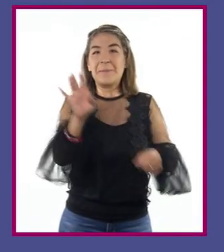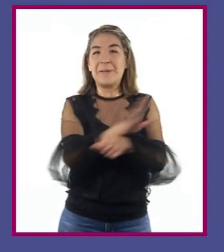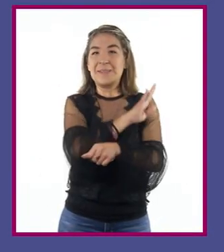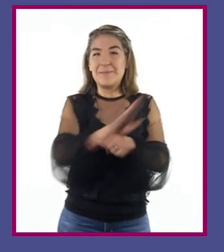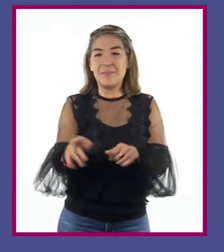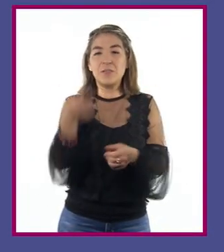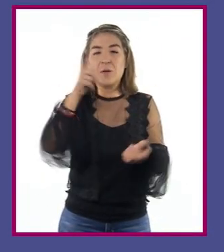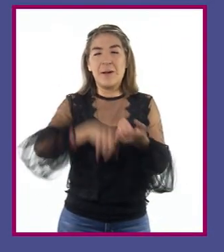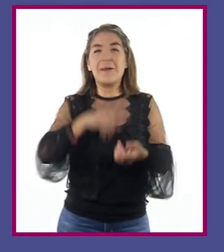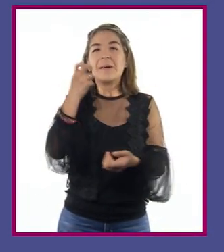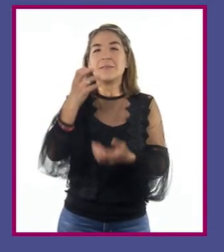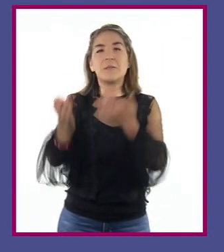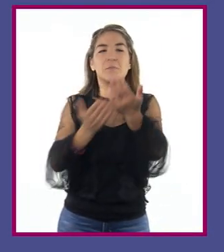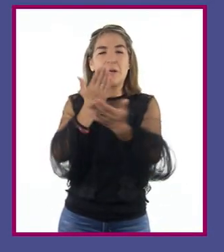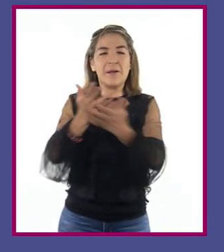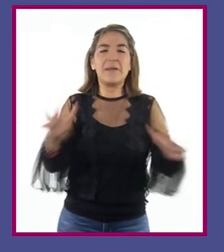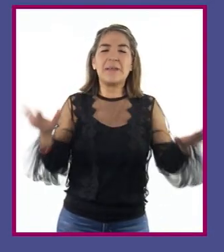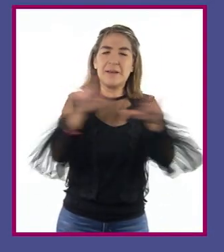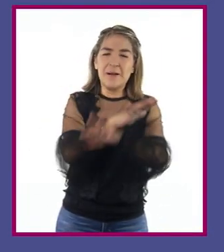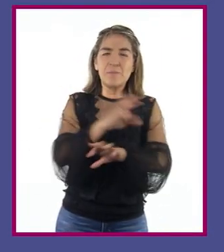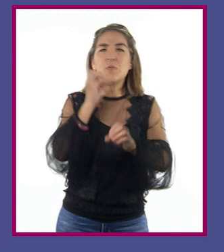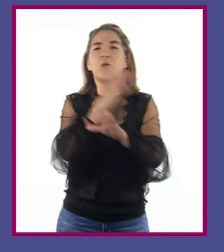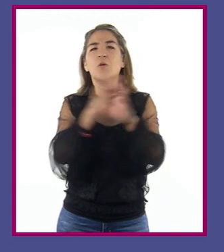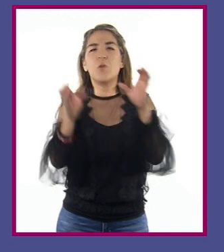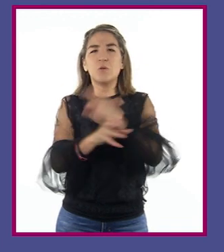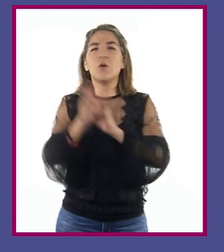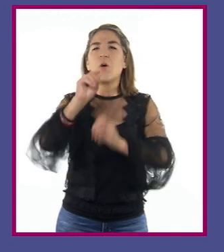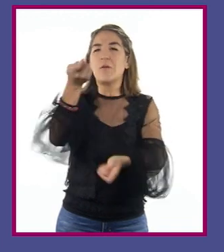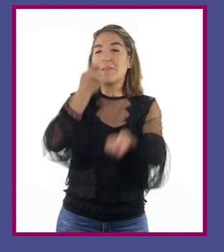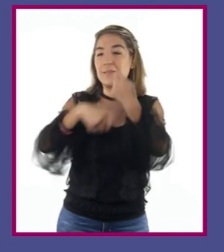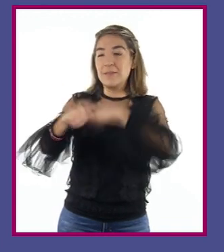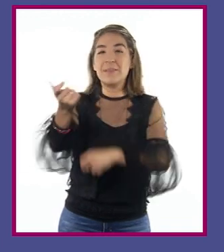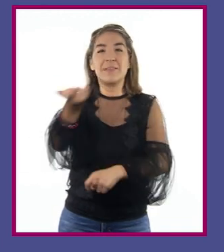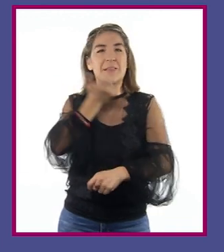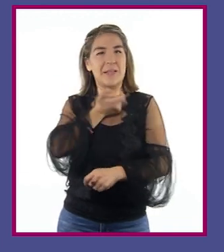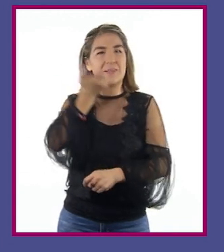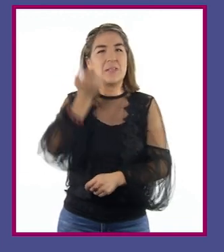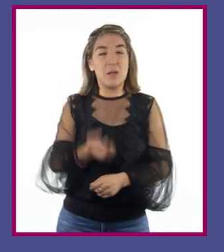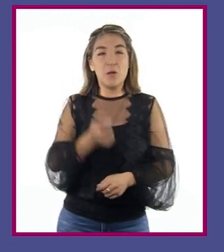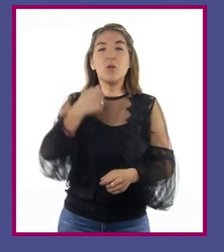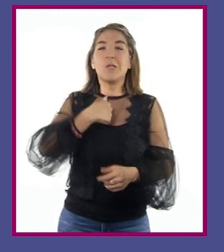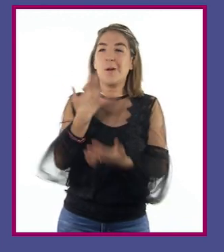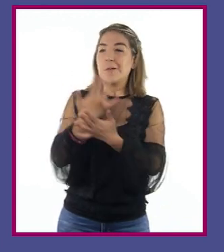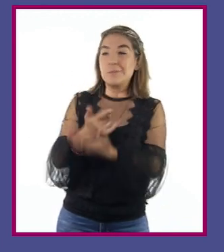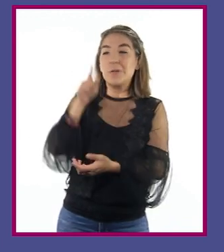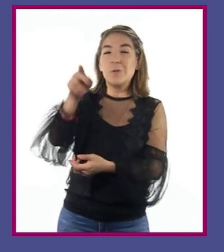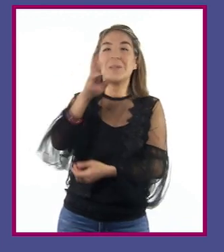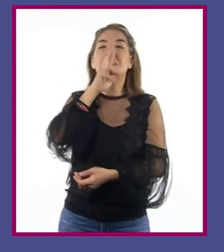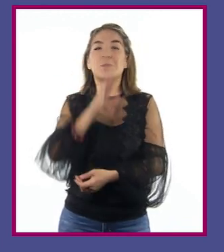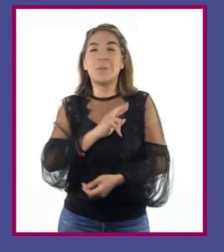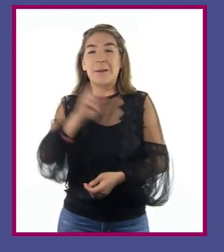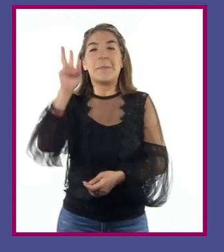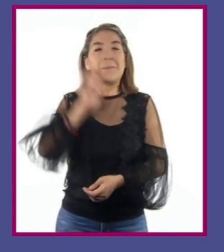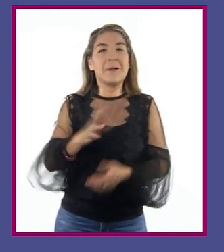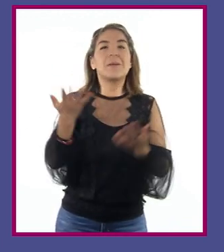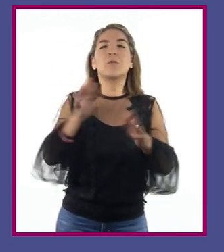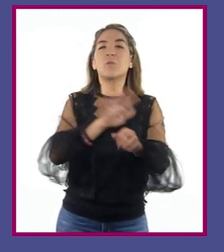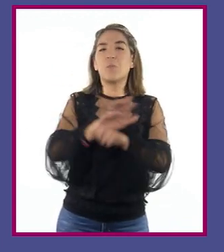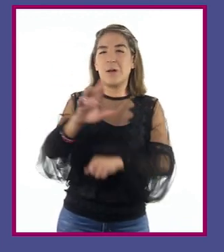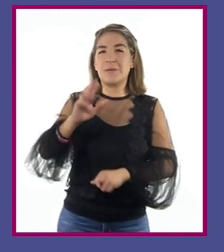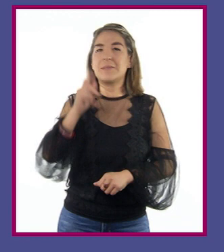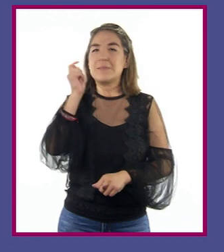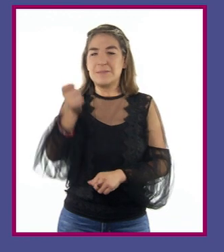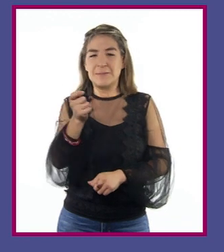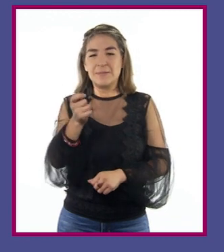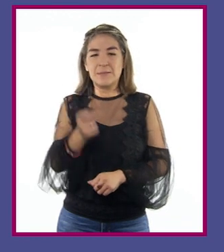petición, cambio de producto o devolución del importe, quedo de usted para cualquier otra precisión. No